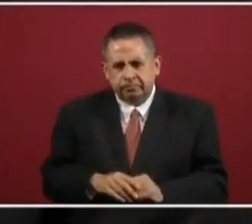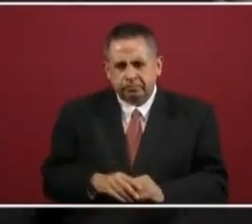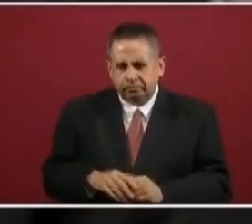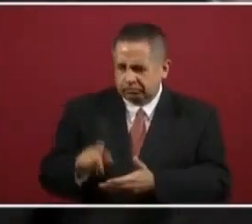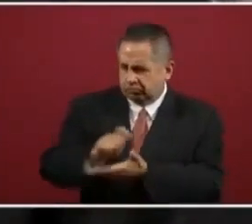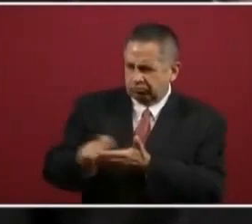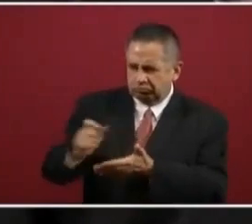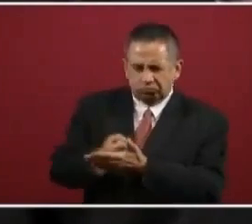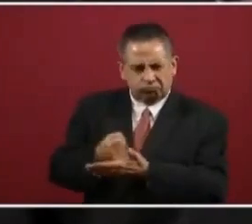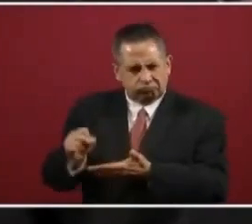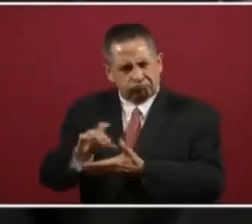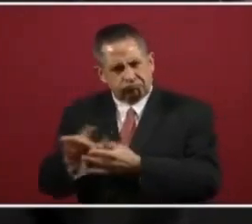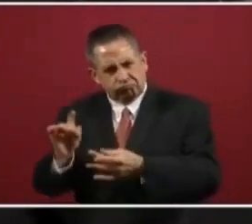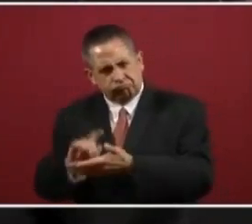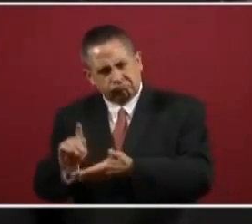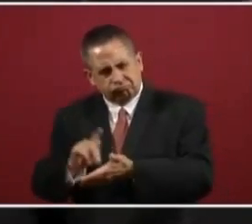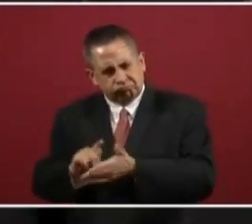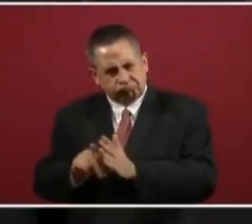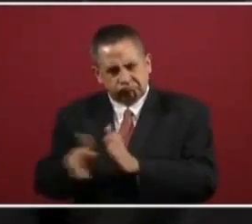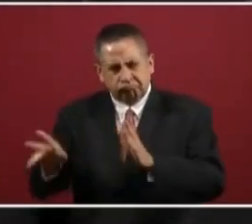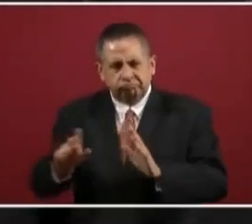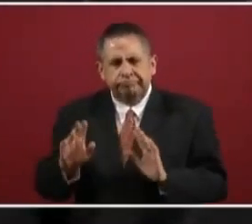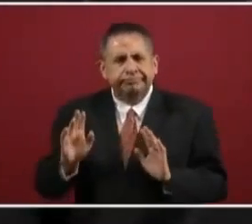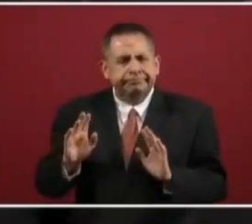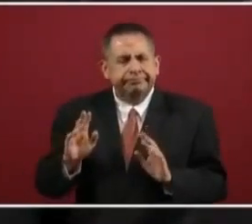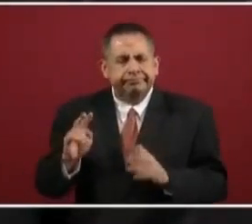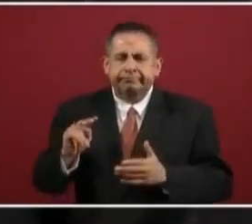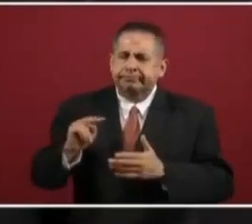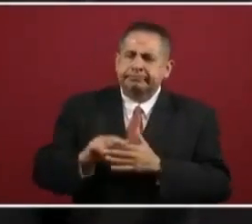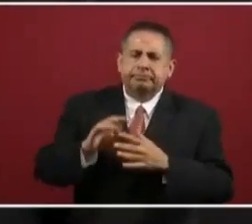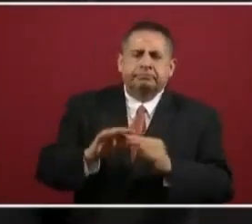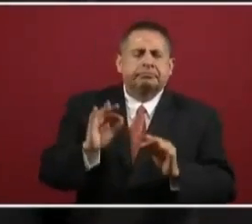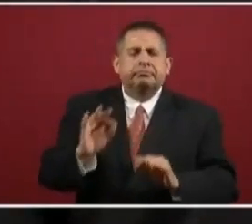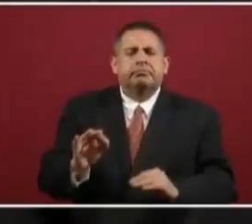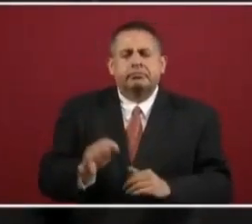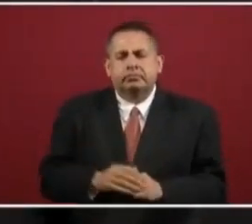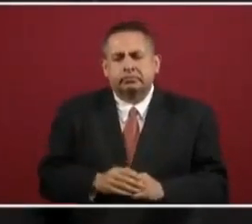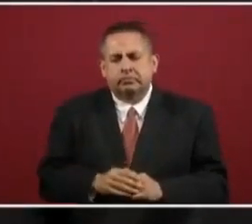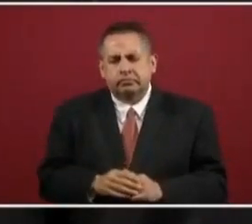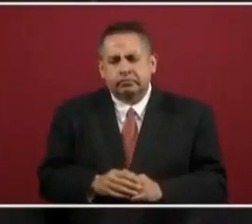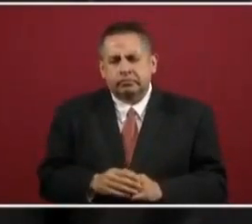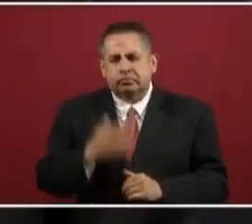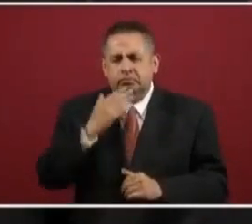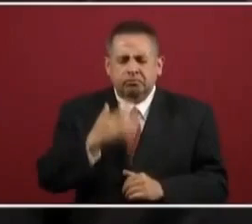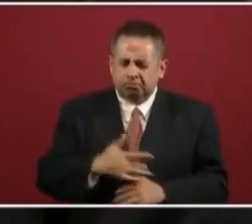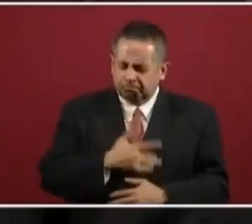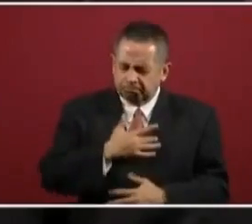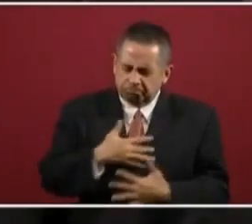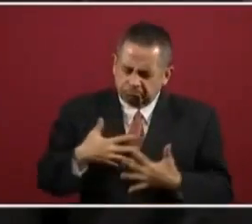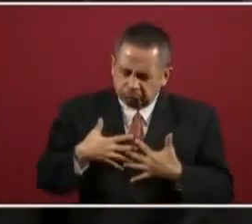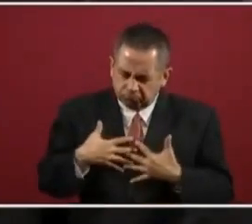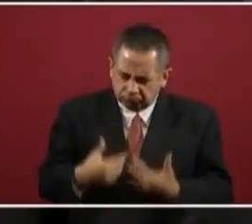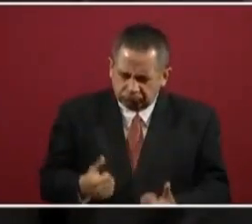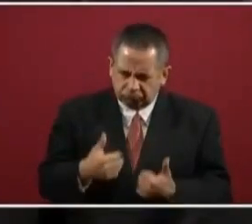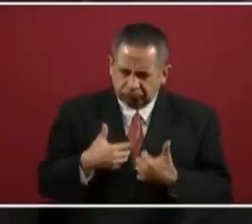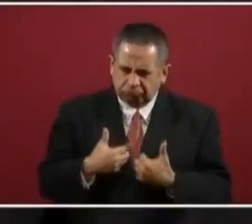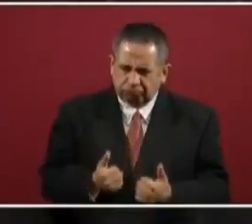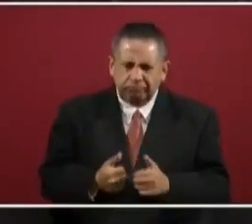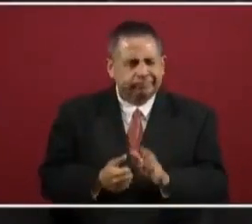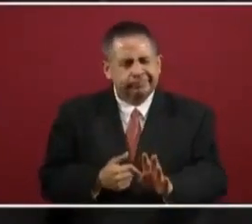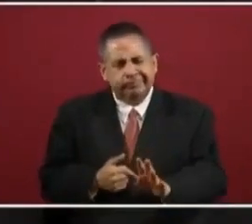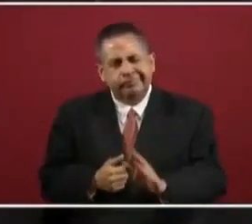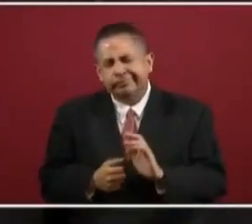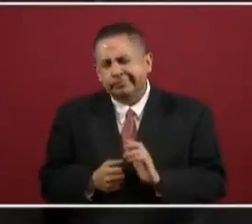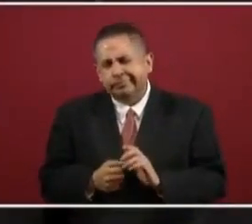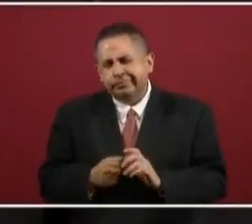buen periodista por lo general se es muy humano y